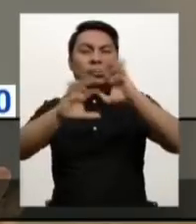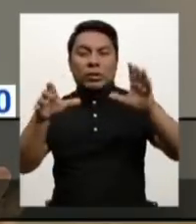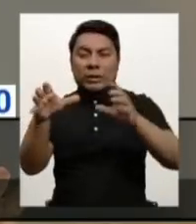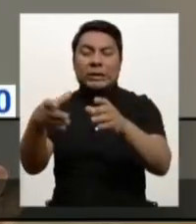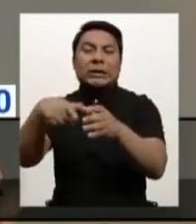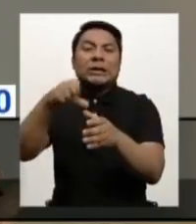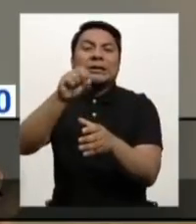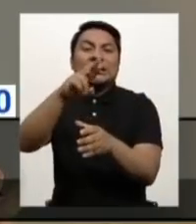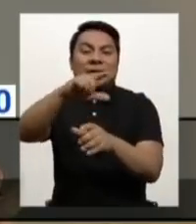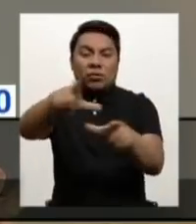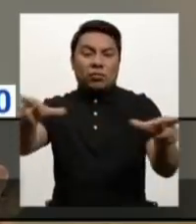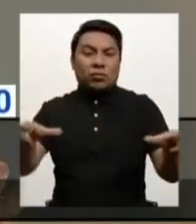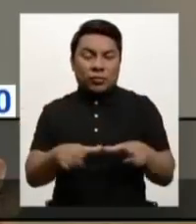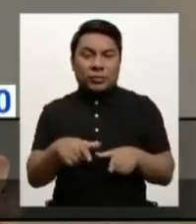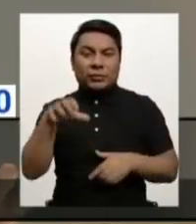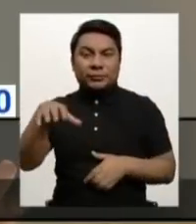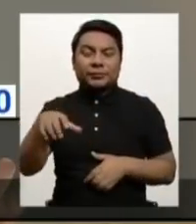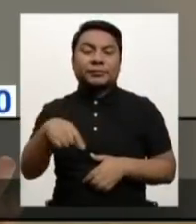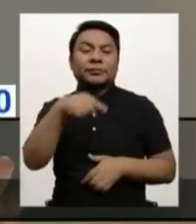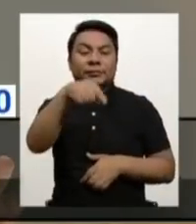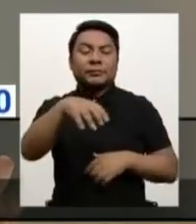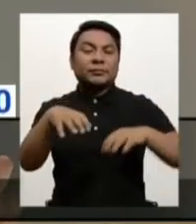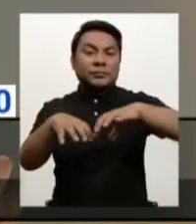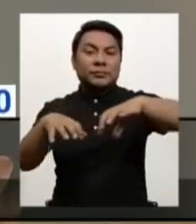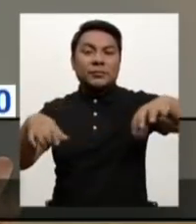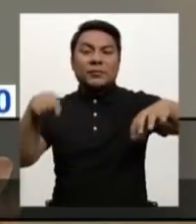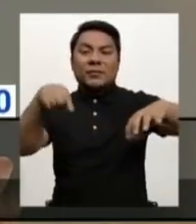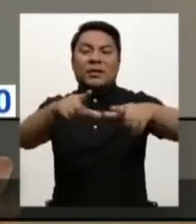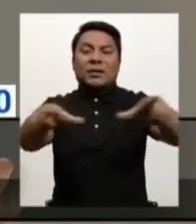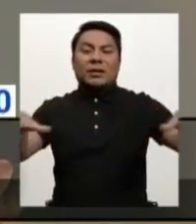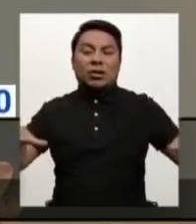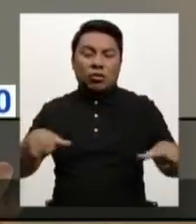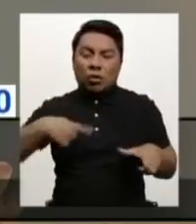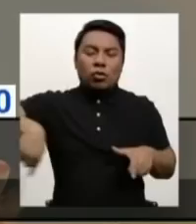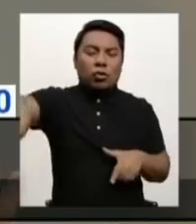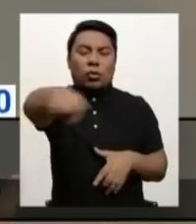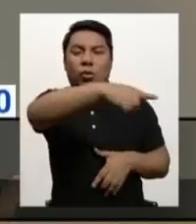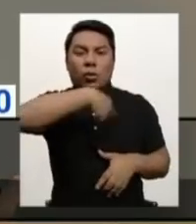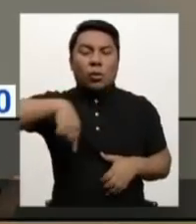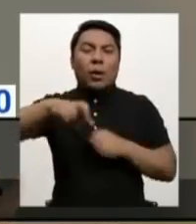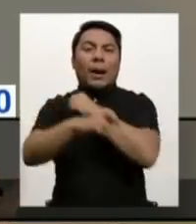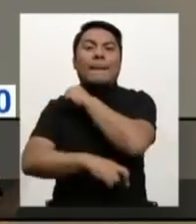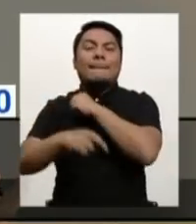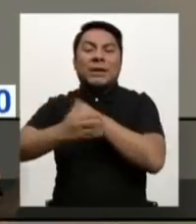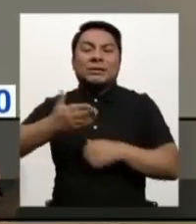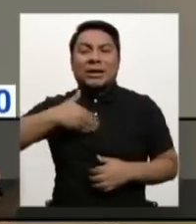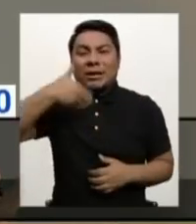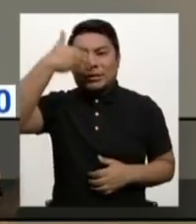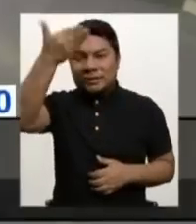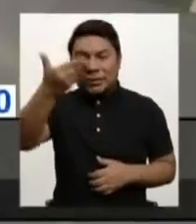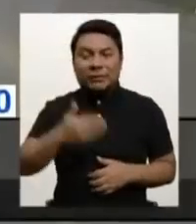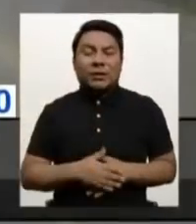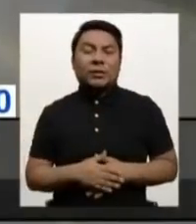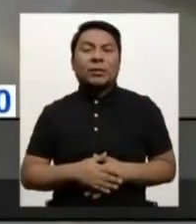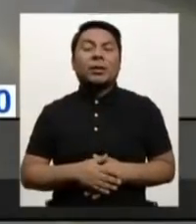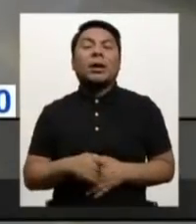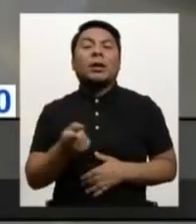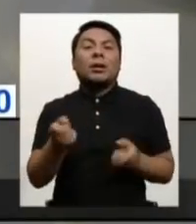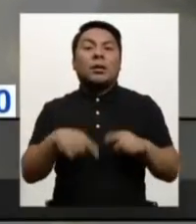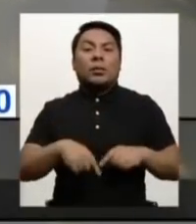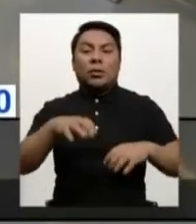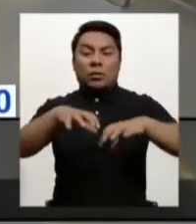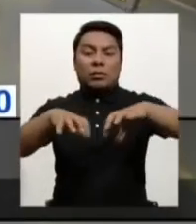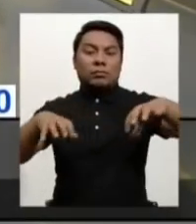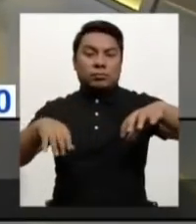como de lo que ocurre en irak es el estado islámico cuando hablamos raca probablemente la mayor parte de las víctimas civiles